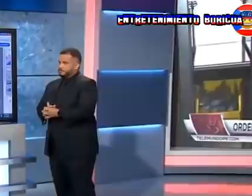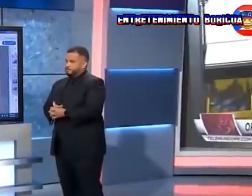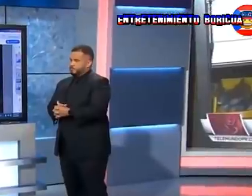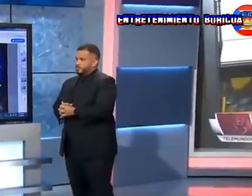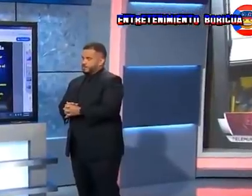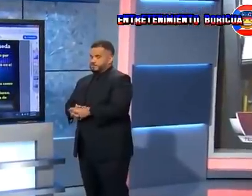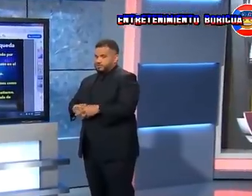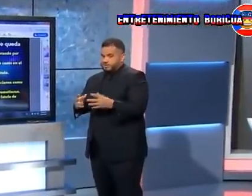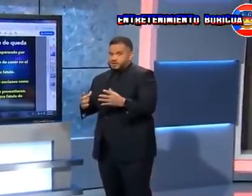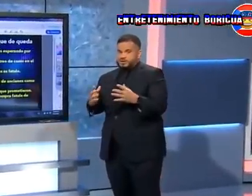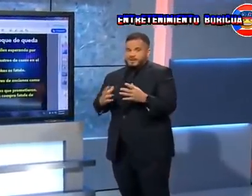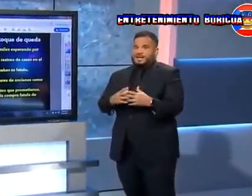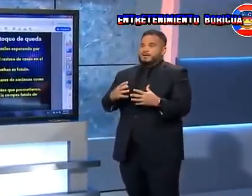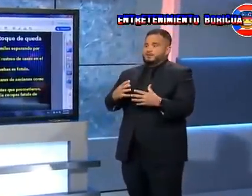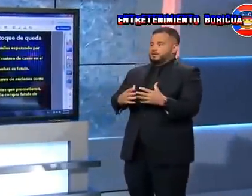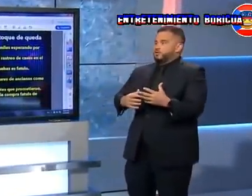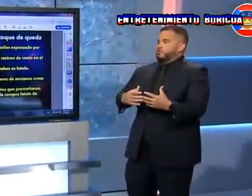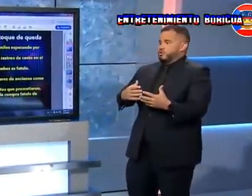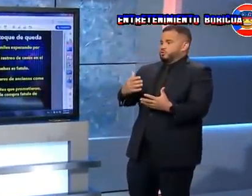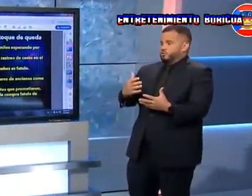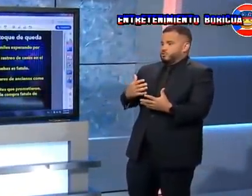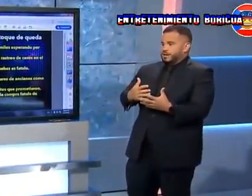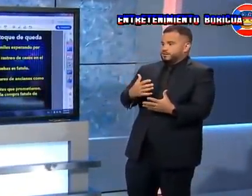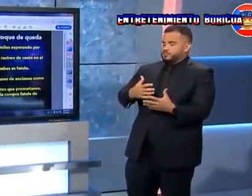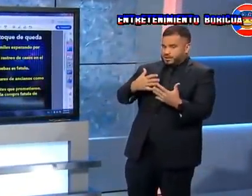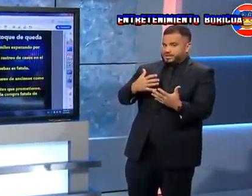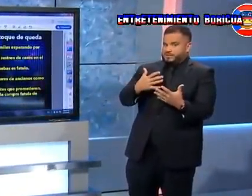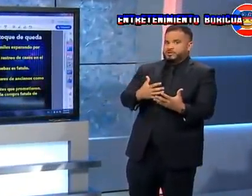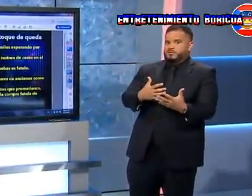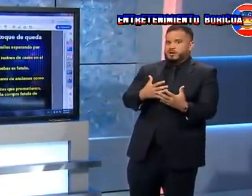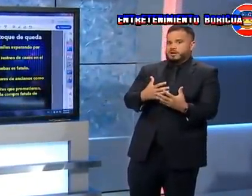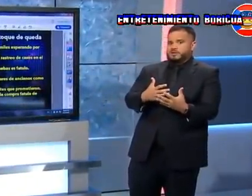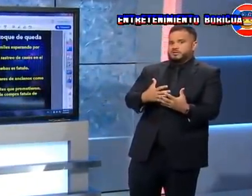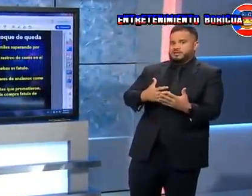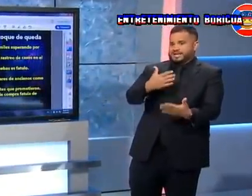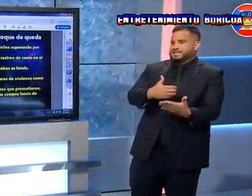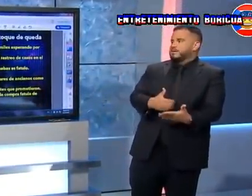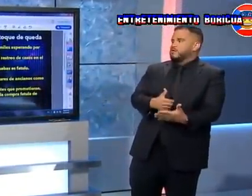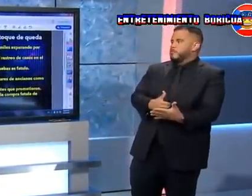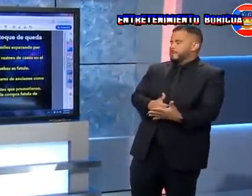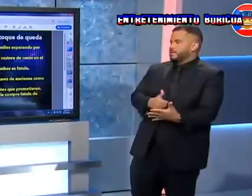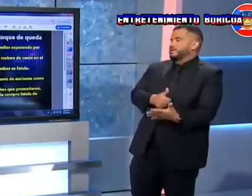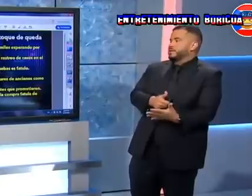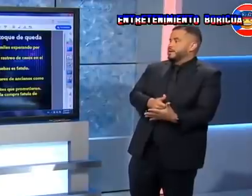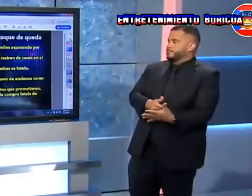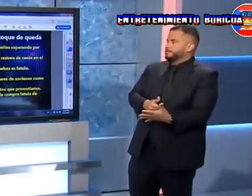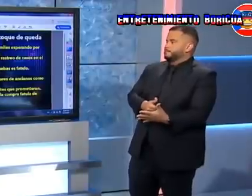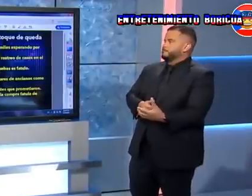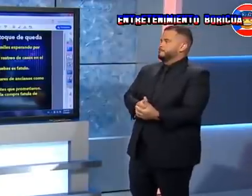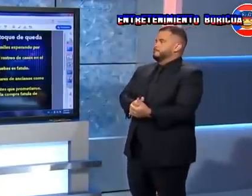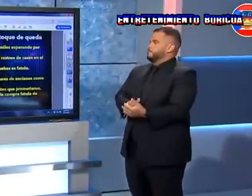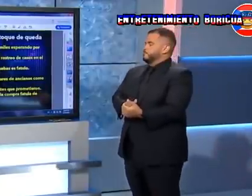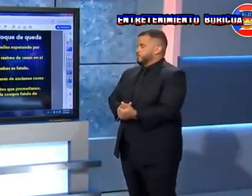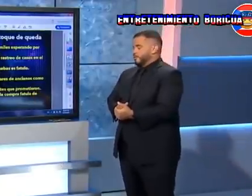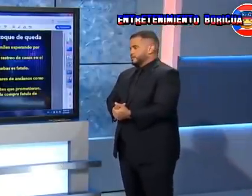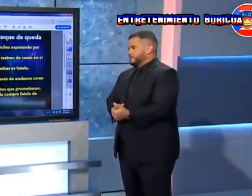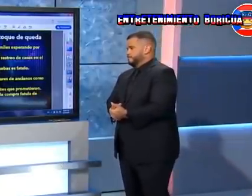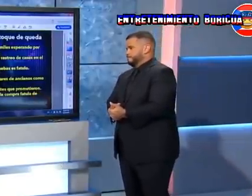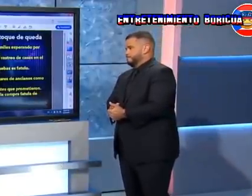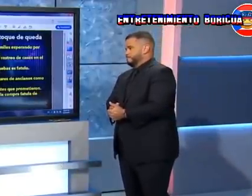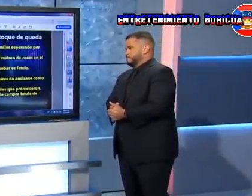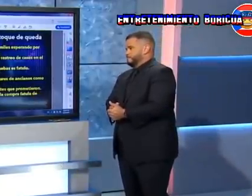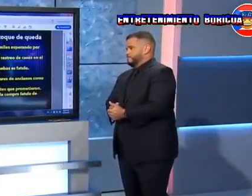cumplido. Dios mío, la verdad es que se nos costó buscar, porque tratamos de buscar las cosas que sí se habían cumplido, que se dijeron. No fue